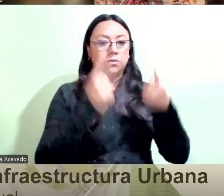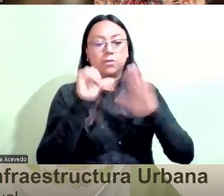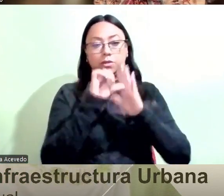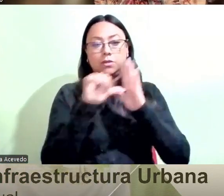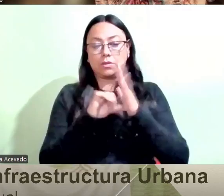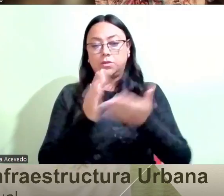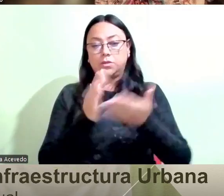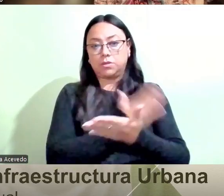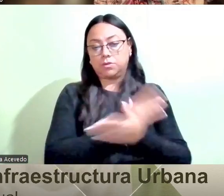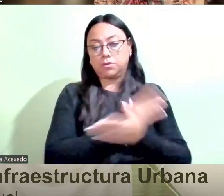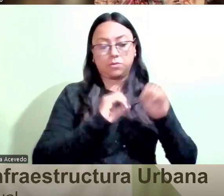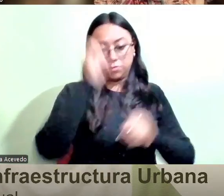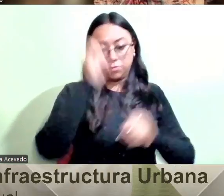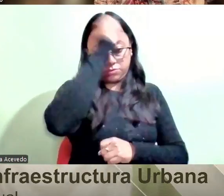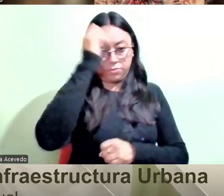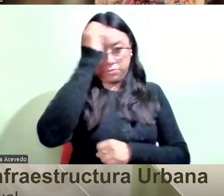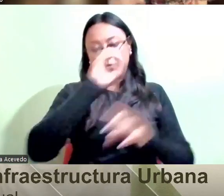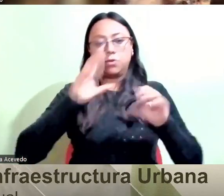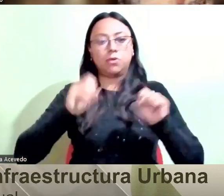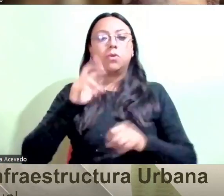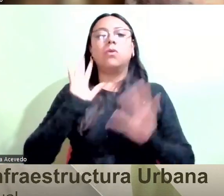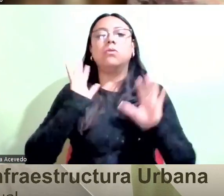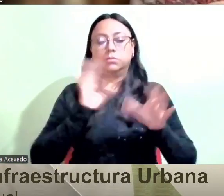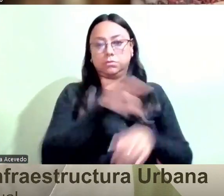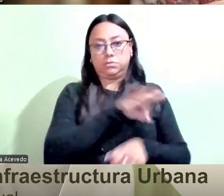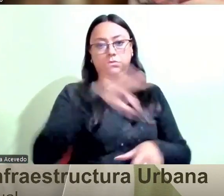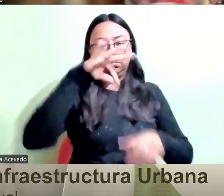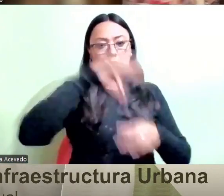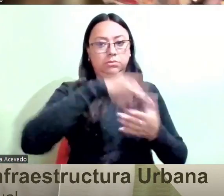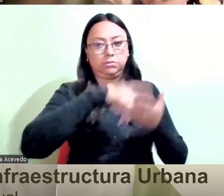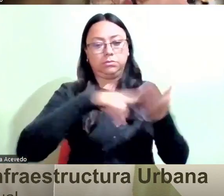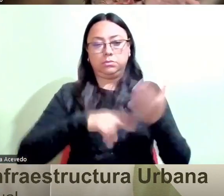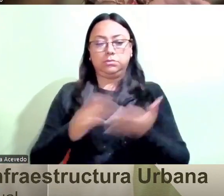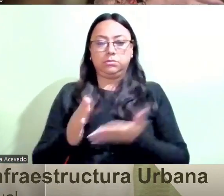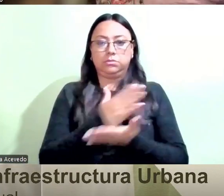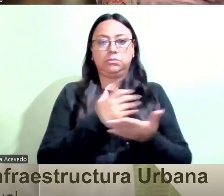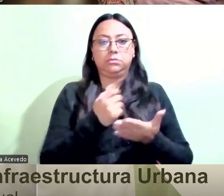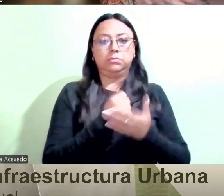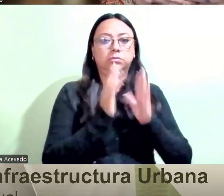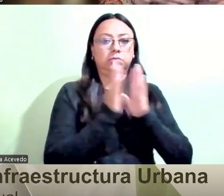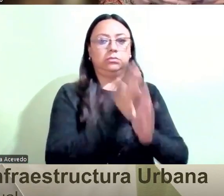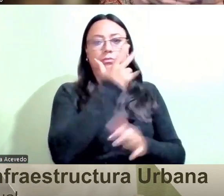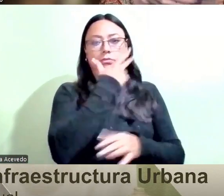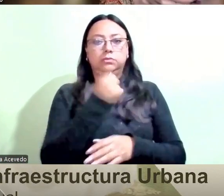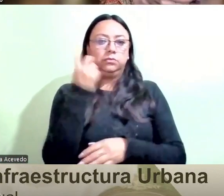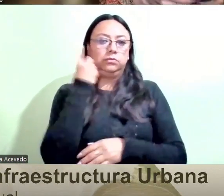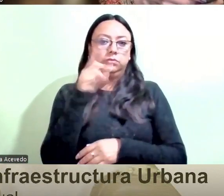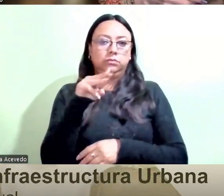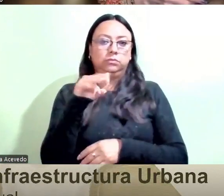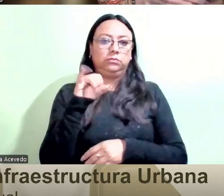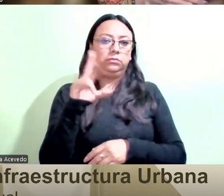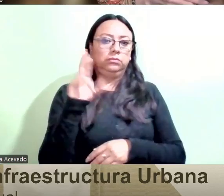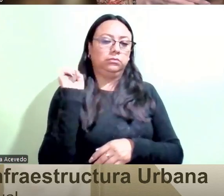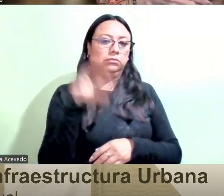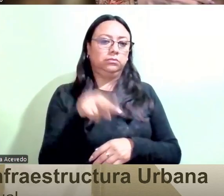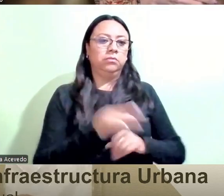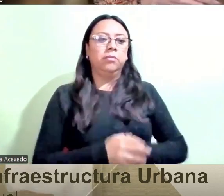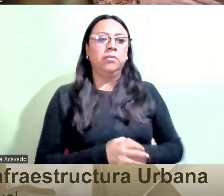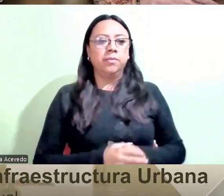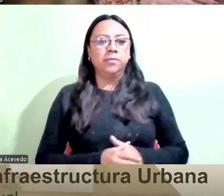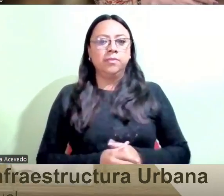observación, o podemos proceder a recopilar la votación respectiva. Por favor, diputado Mirón, si es tan gentil. Sí, por instrucciones